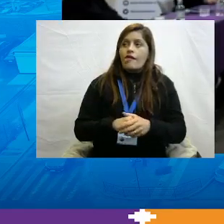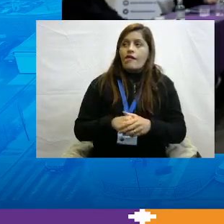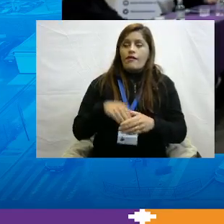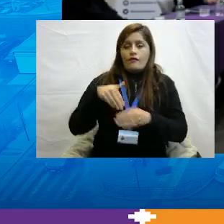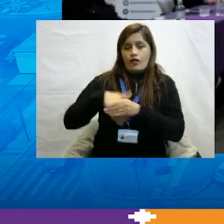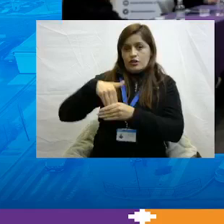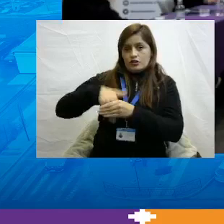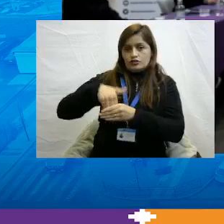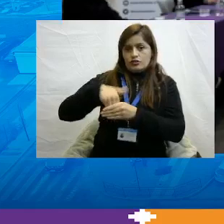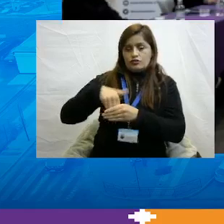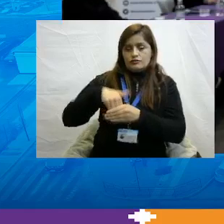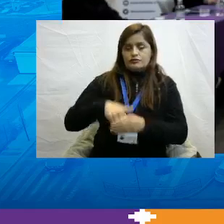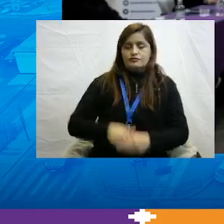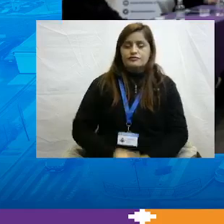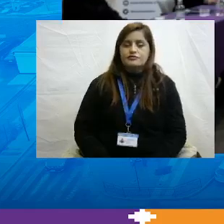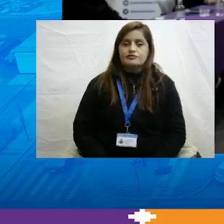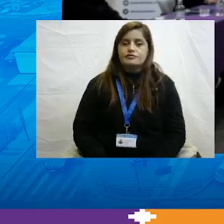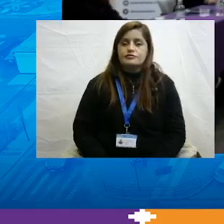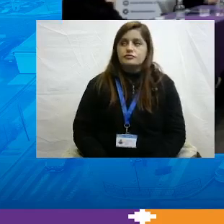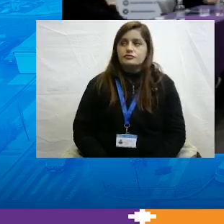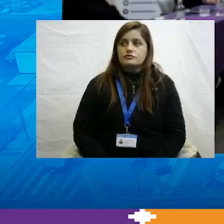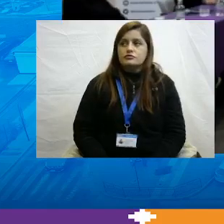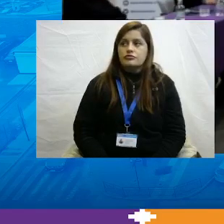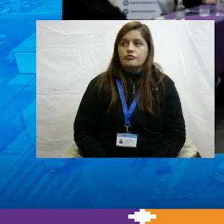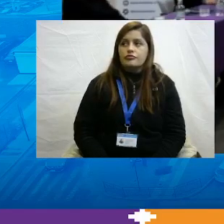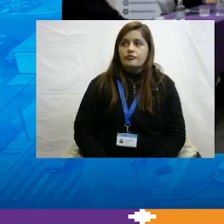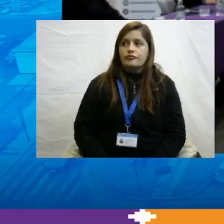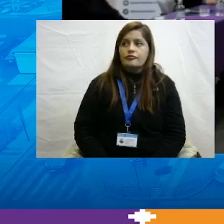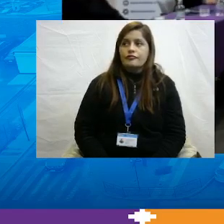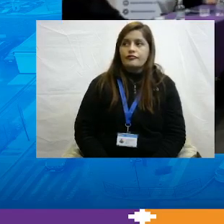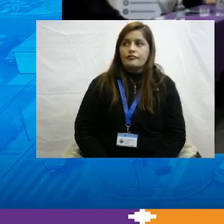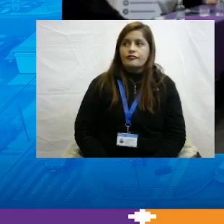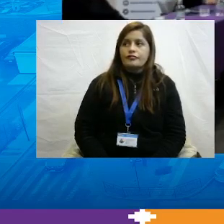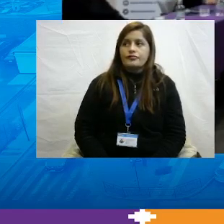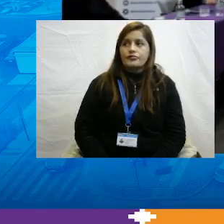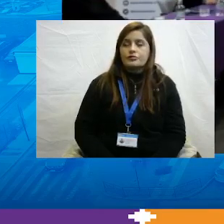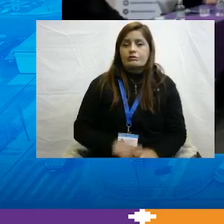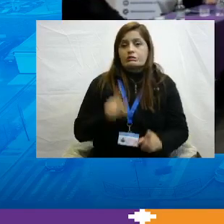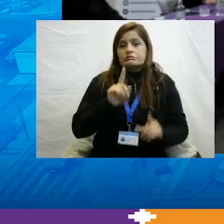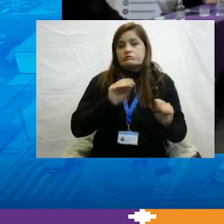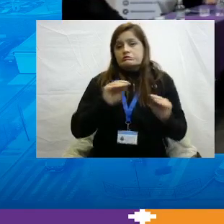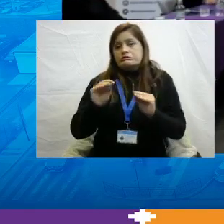votación. No hacerlo unilateralmente, porque entendemos que aquí podemos